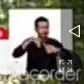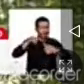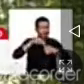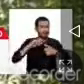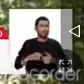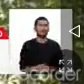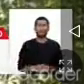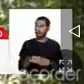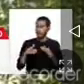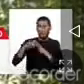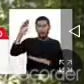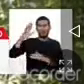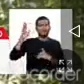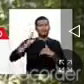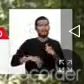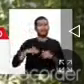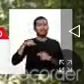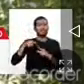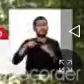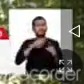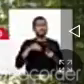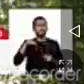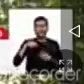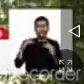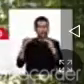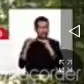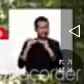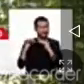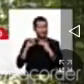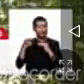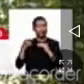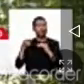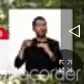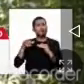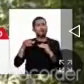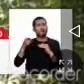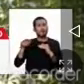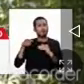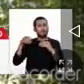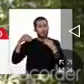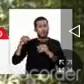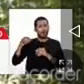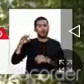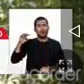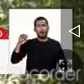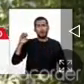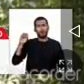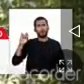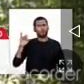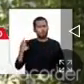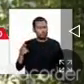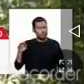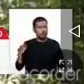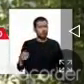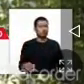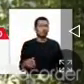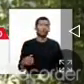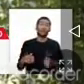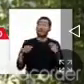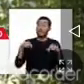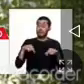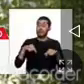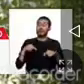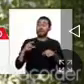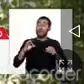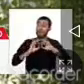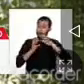ejemplo, a los datos equivalentes en la misma fuente, equivalentes al Mercosur. Hoy el contexto global además